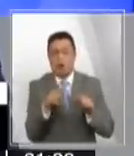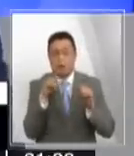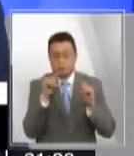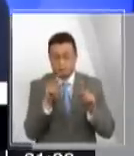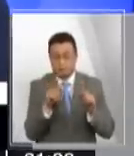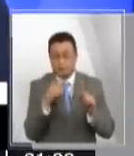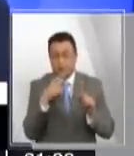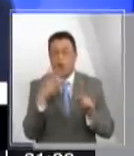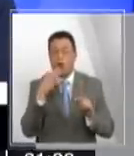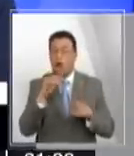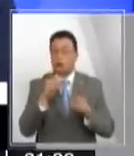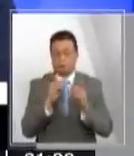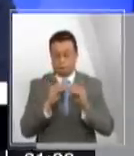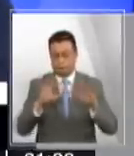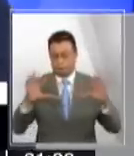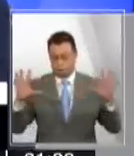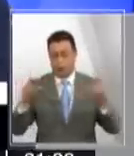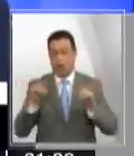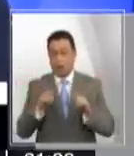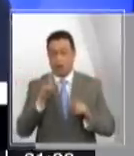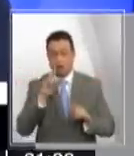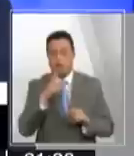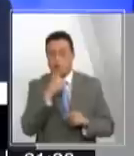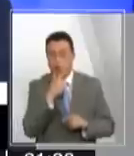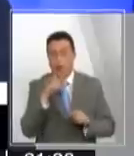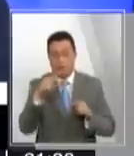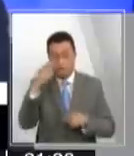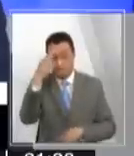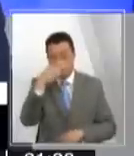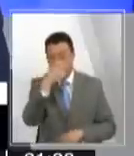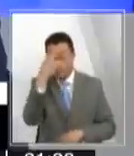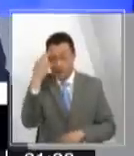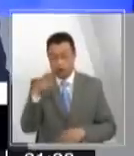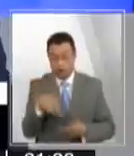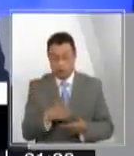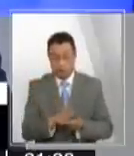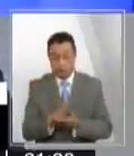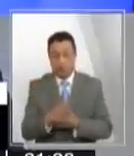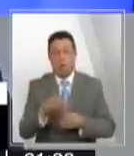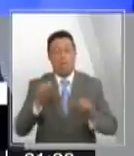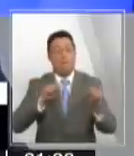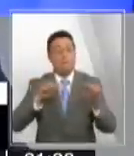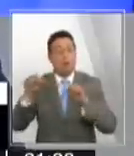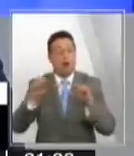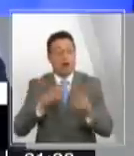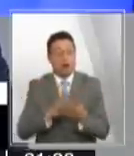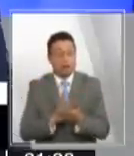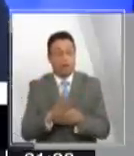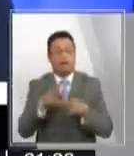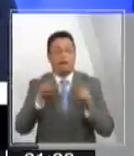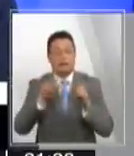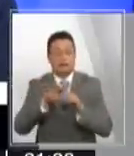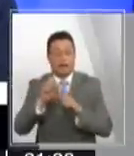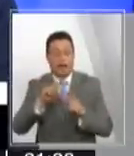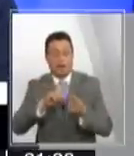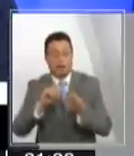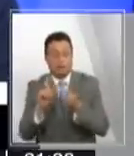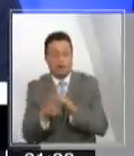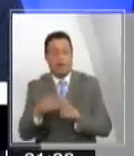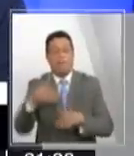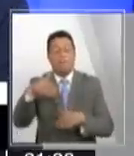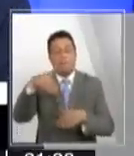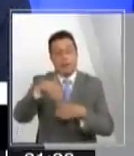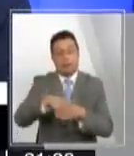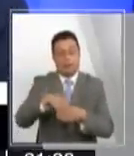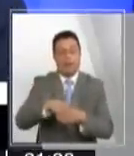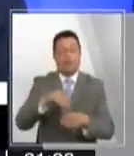completamente despejadas. Y se lo digo porque a partir de marzo el ciclo político ya está volcado hacia la elección presidencial. Perdón, y parlamentaria.